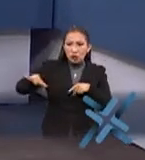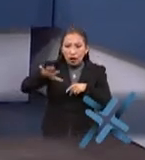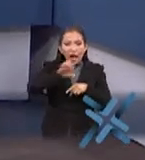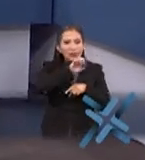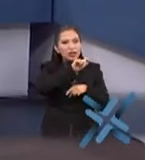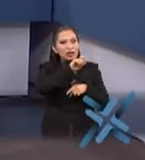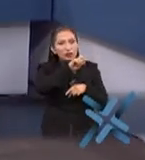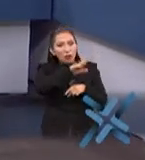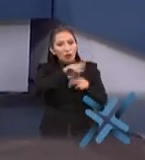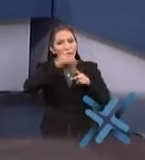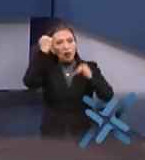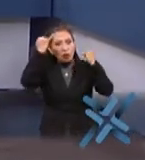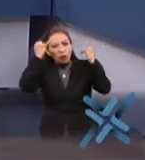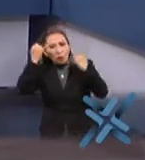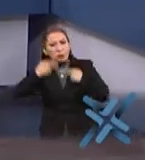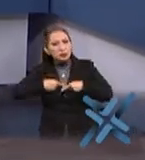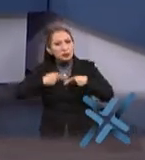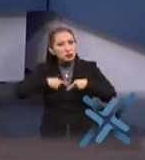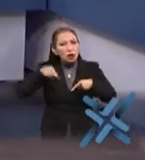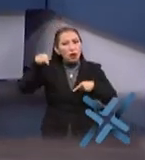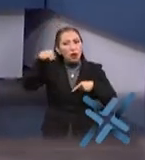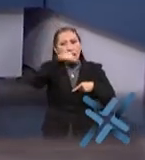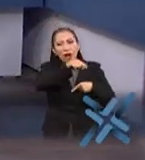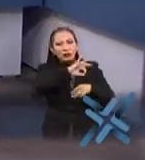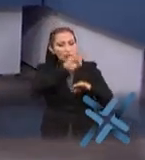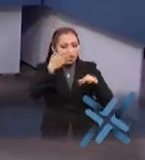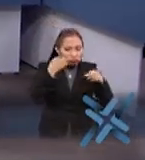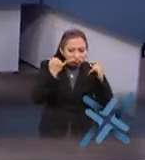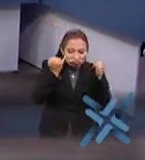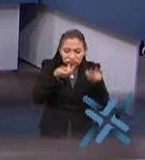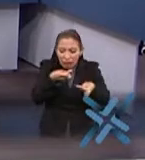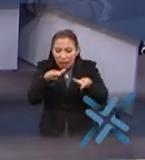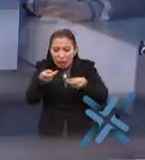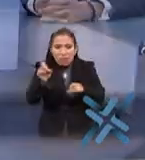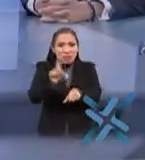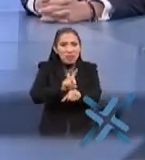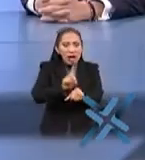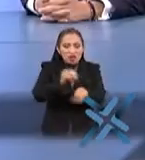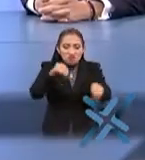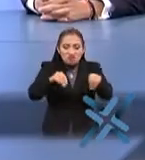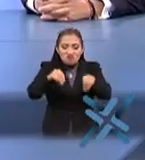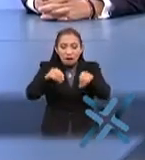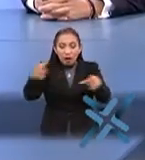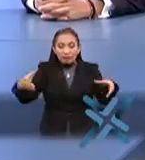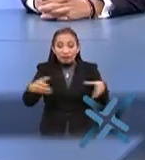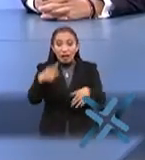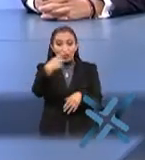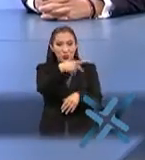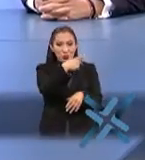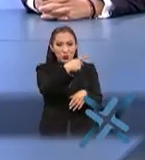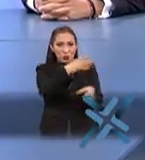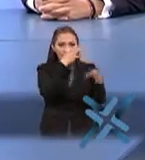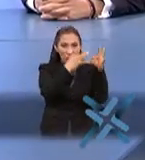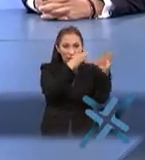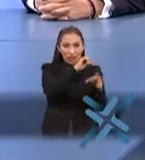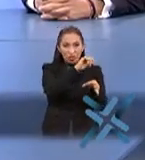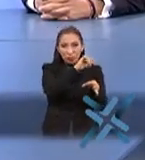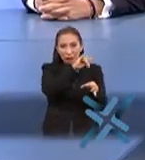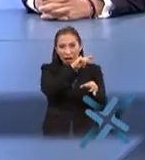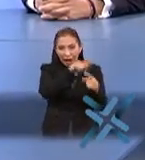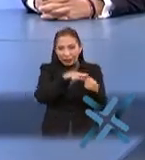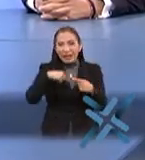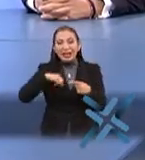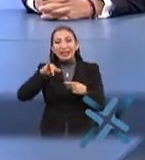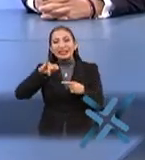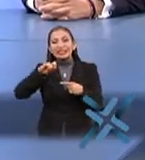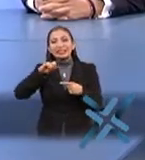editores, creativos, gente en edición, va a estar construyendo diariamente para que a través de tu plataforma como Eduvite, a través